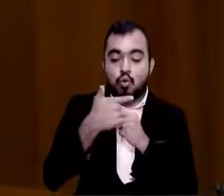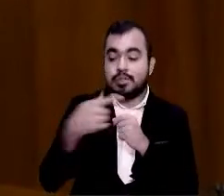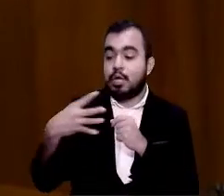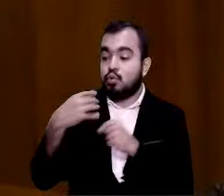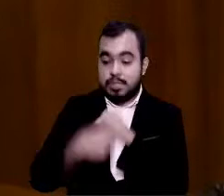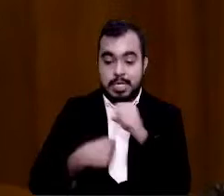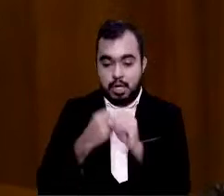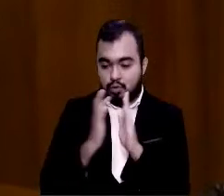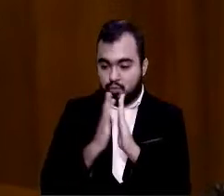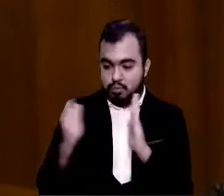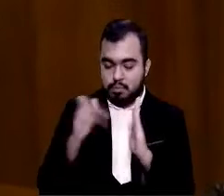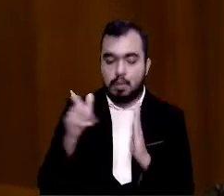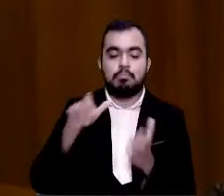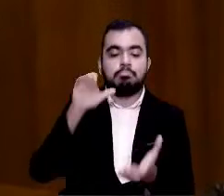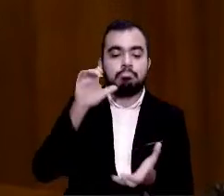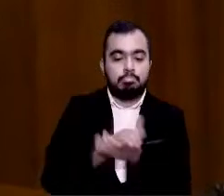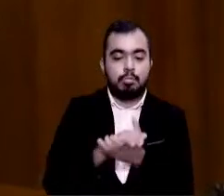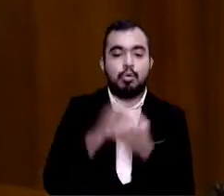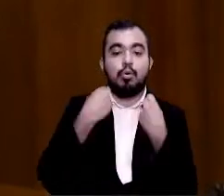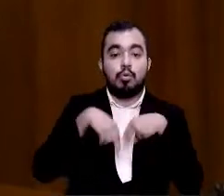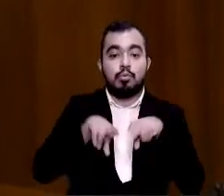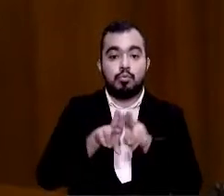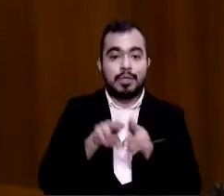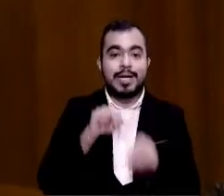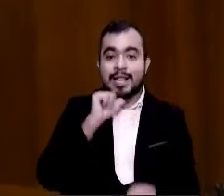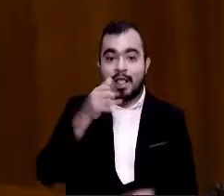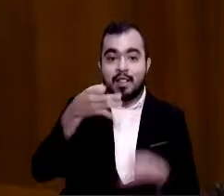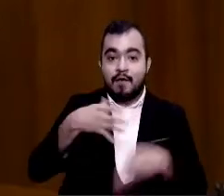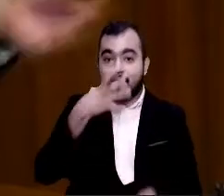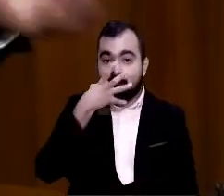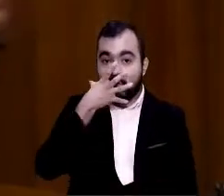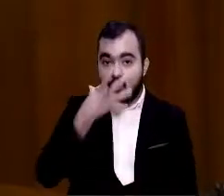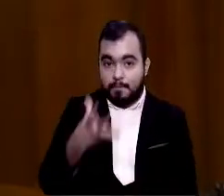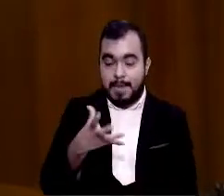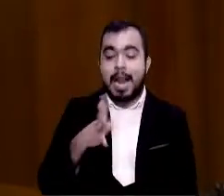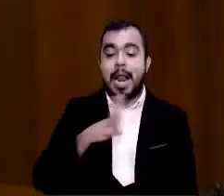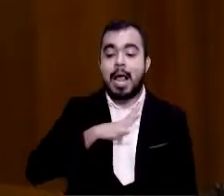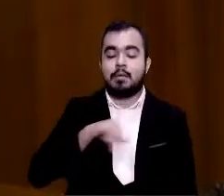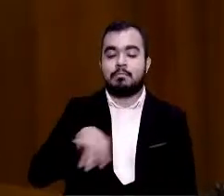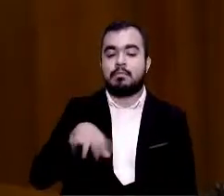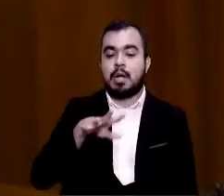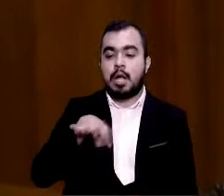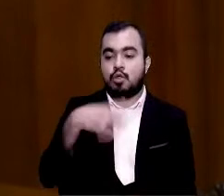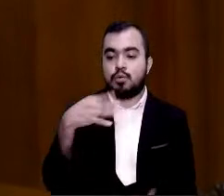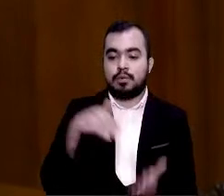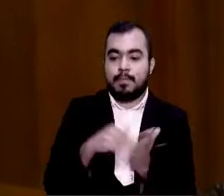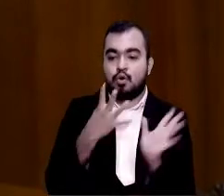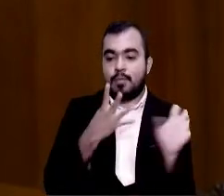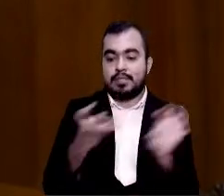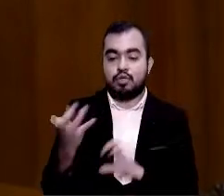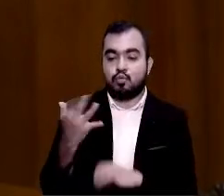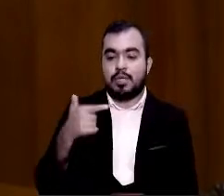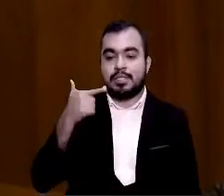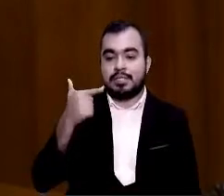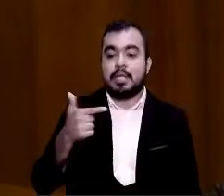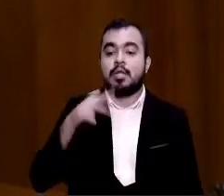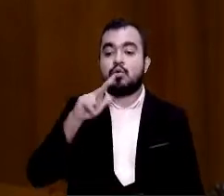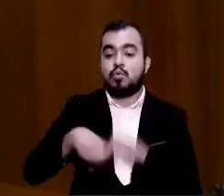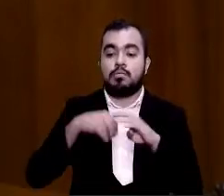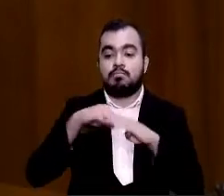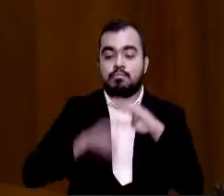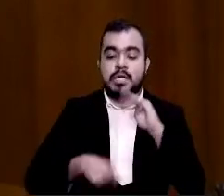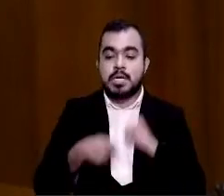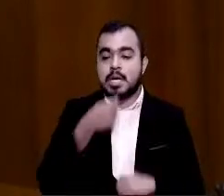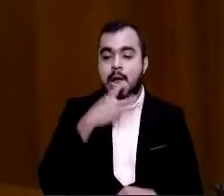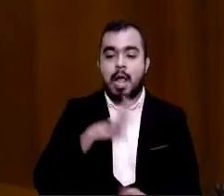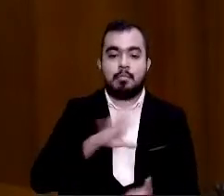unidas informalmente, dejando un registro de por lo menos 14.957 menores de 18 años que contrajeron